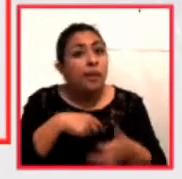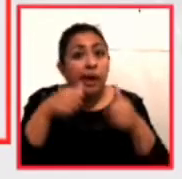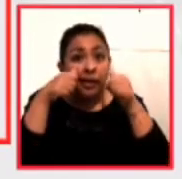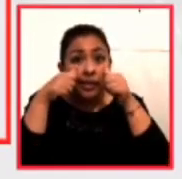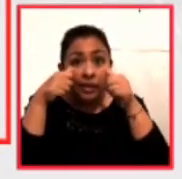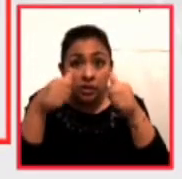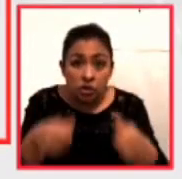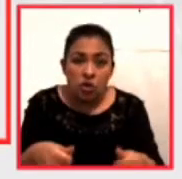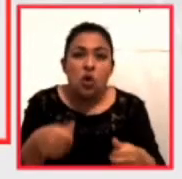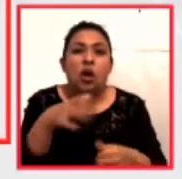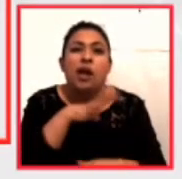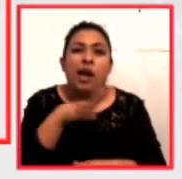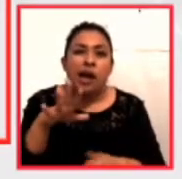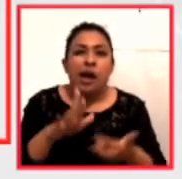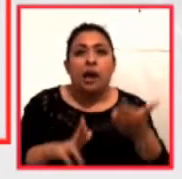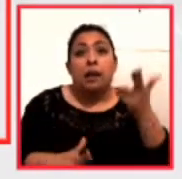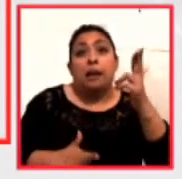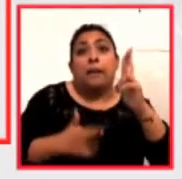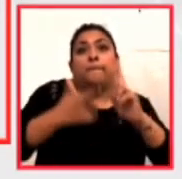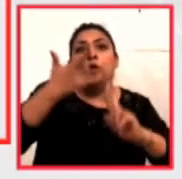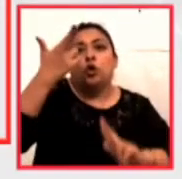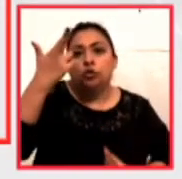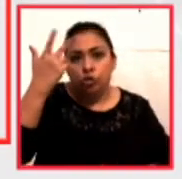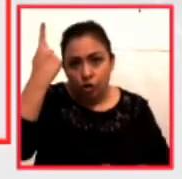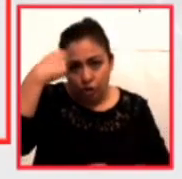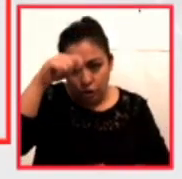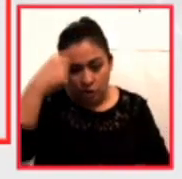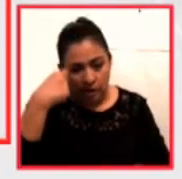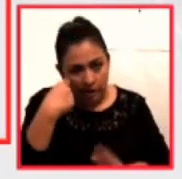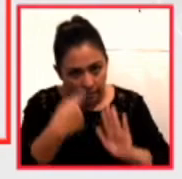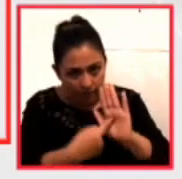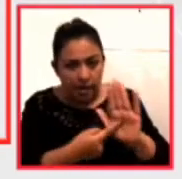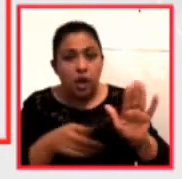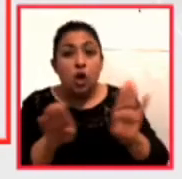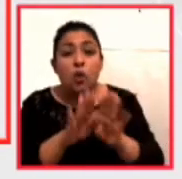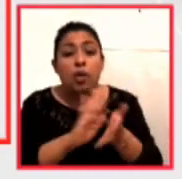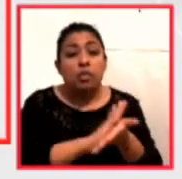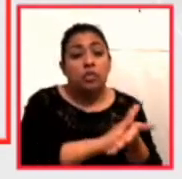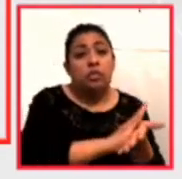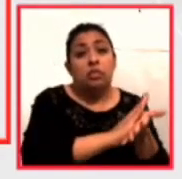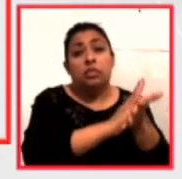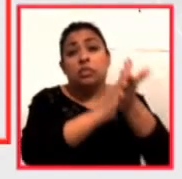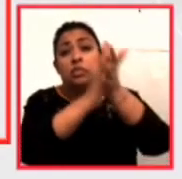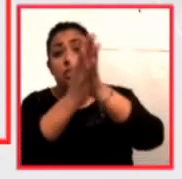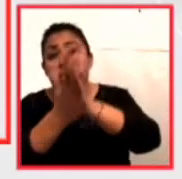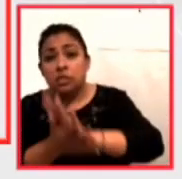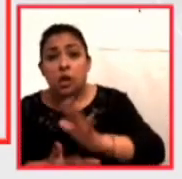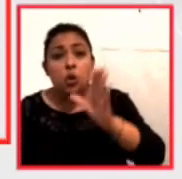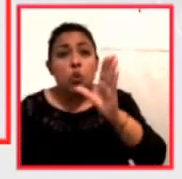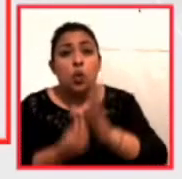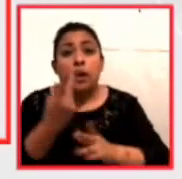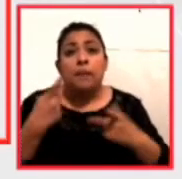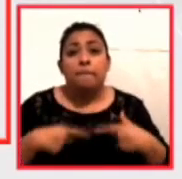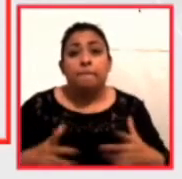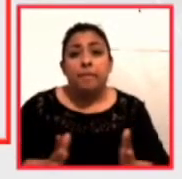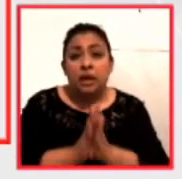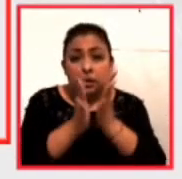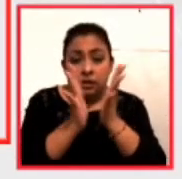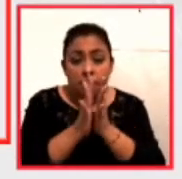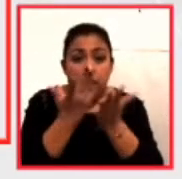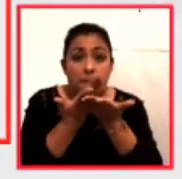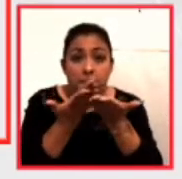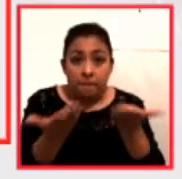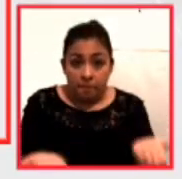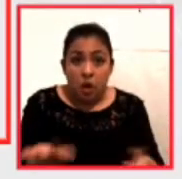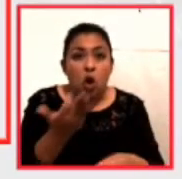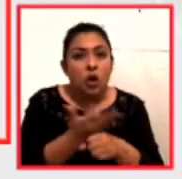una revolución, en todo caso teórica, que dé sustento a esta transición de nuevos jugadores, pero que en este momento siguen siendo